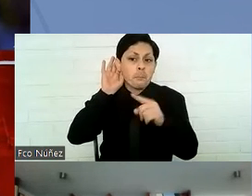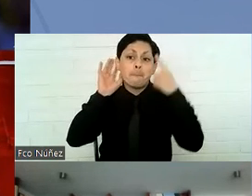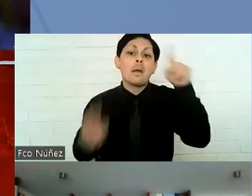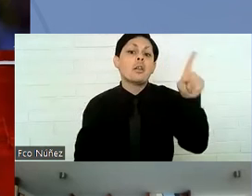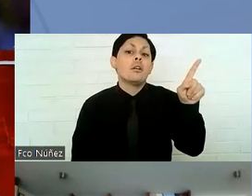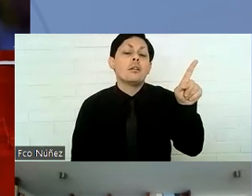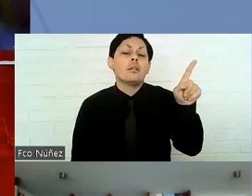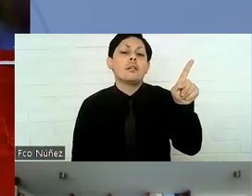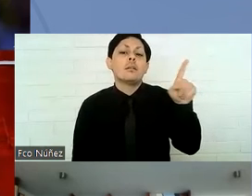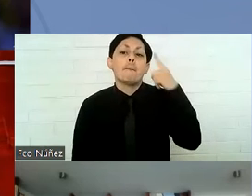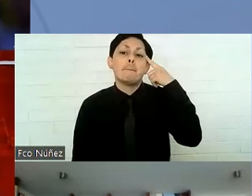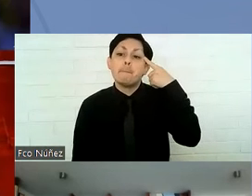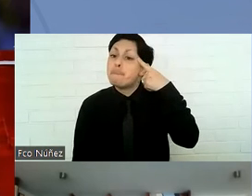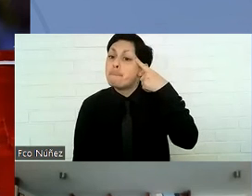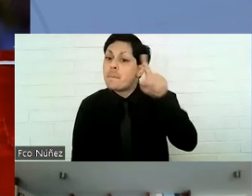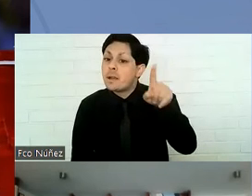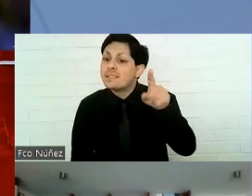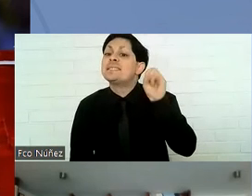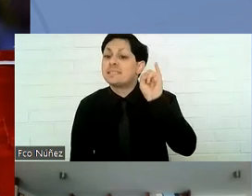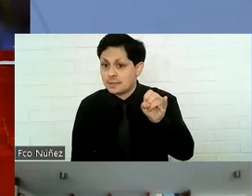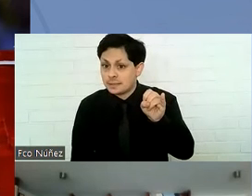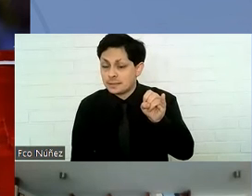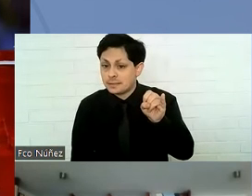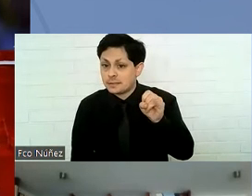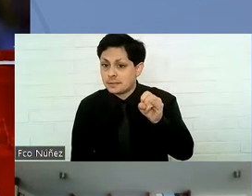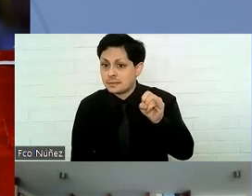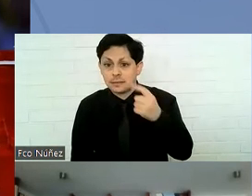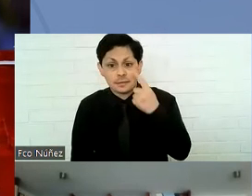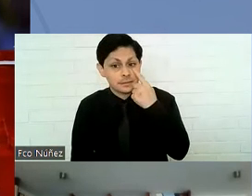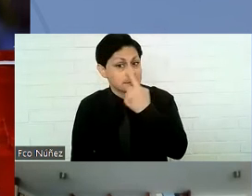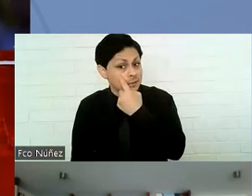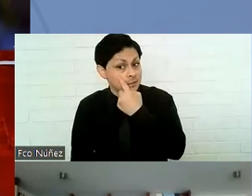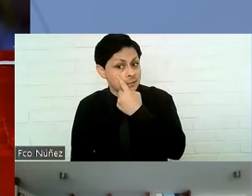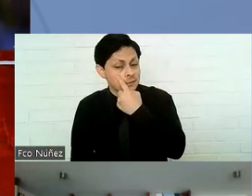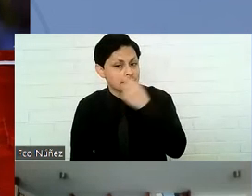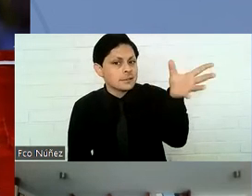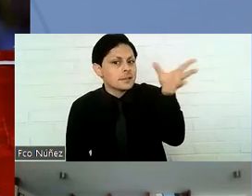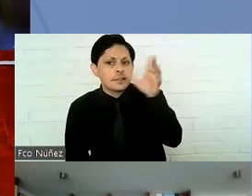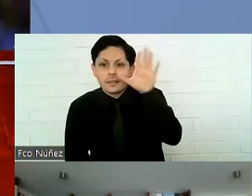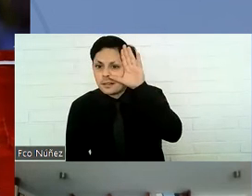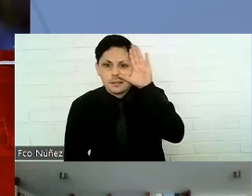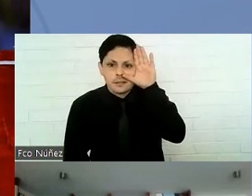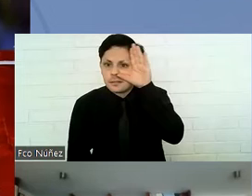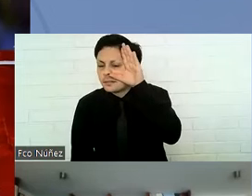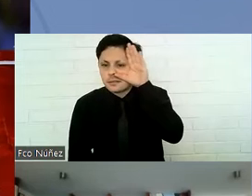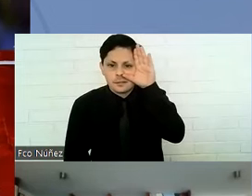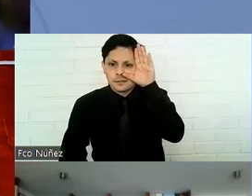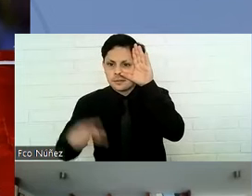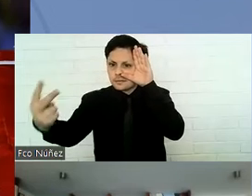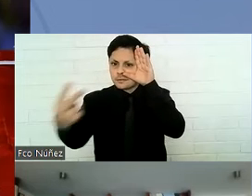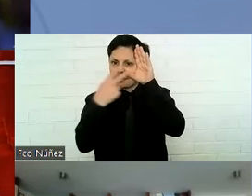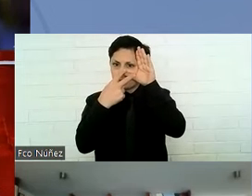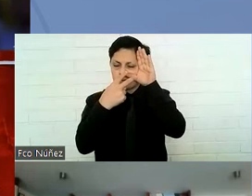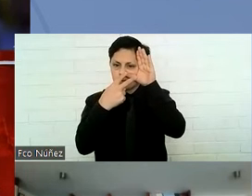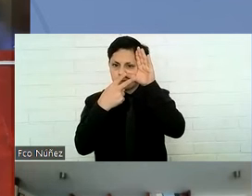pero sí tienen representación y viven la musicalidad. Y